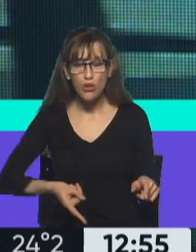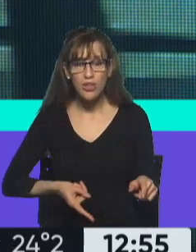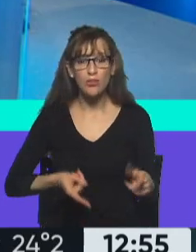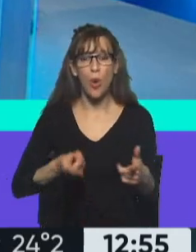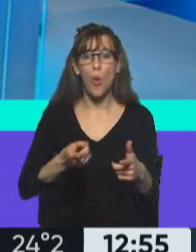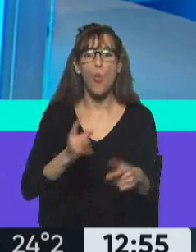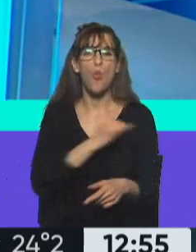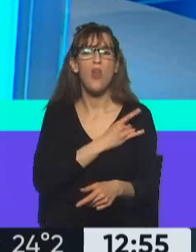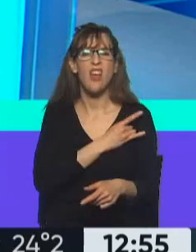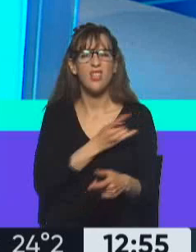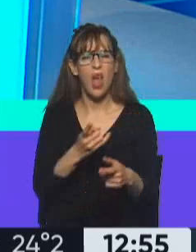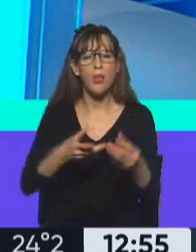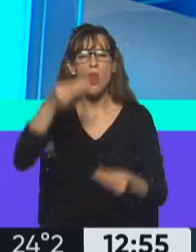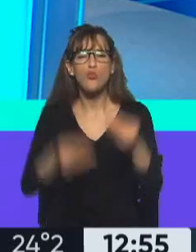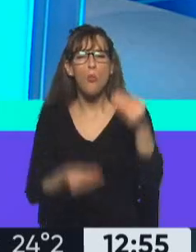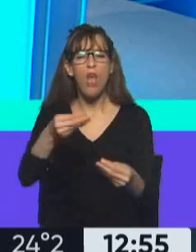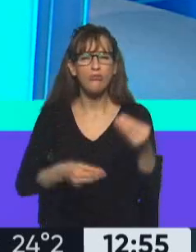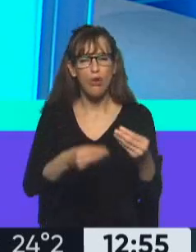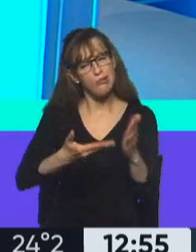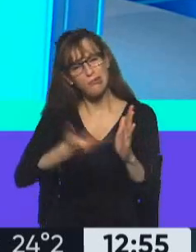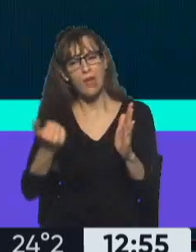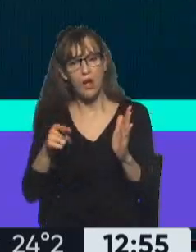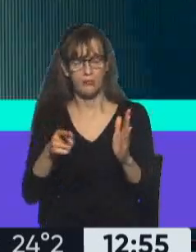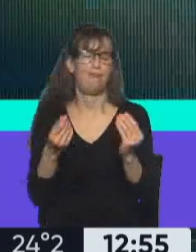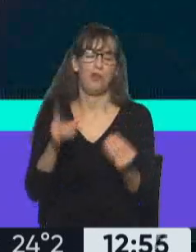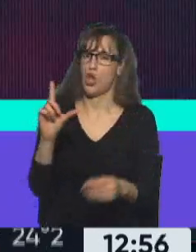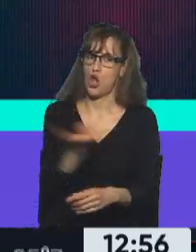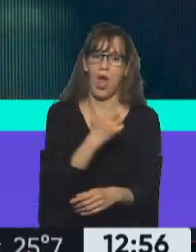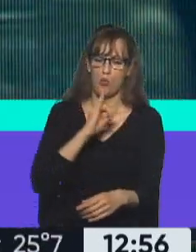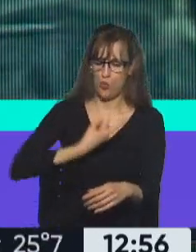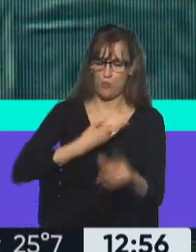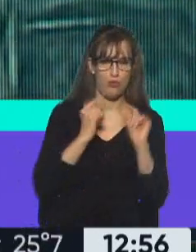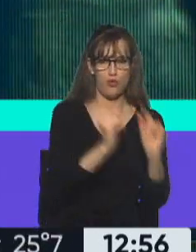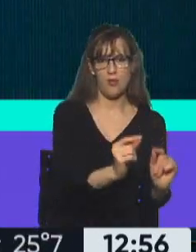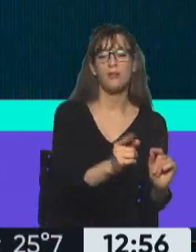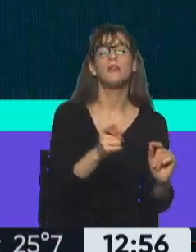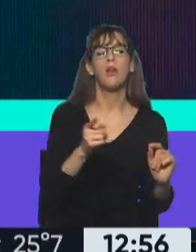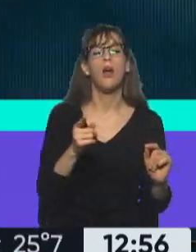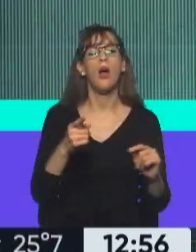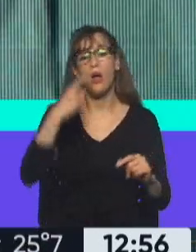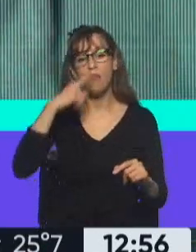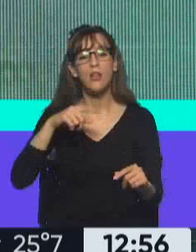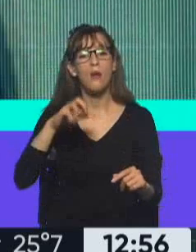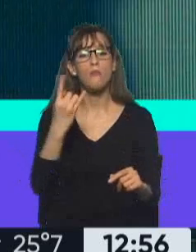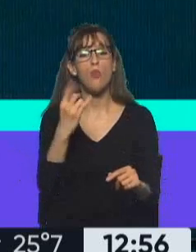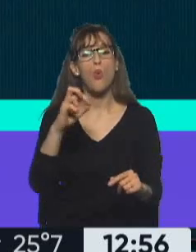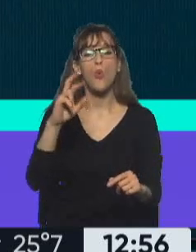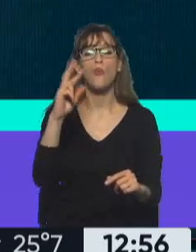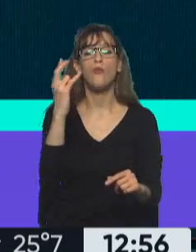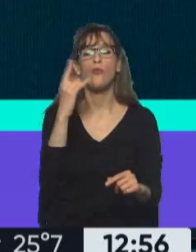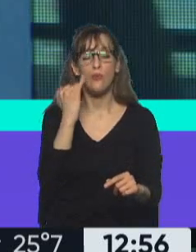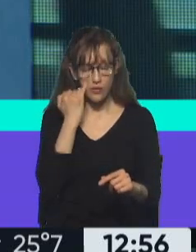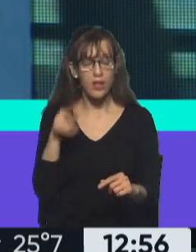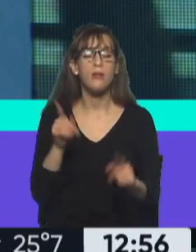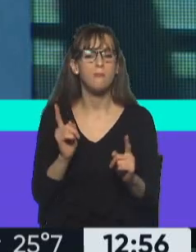sino incluso muchísimo justamente el porcentaje de lópez murphy para la victoria es una